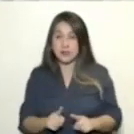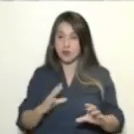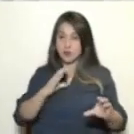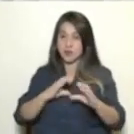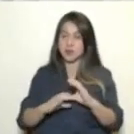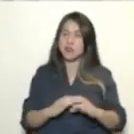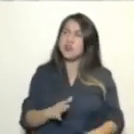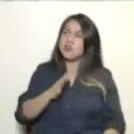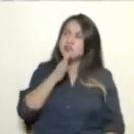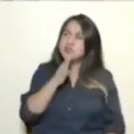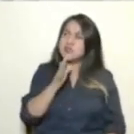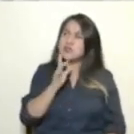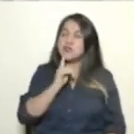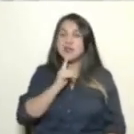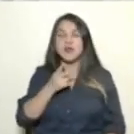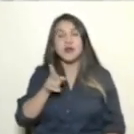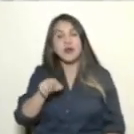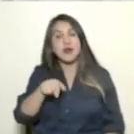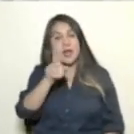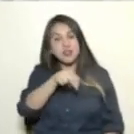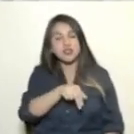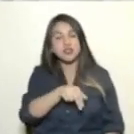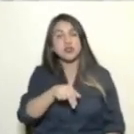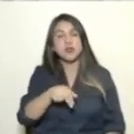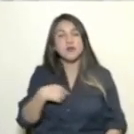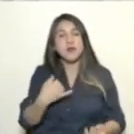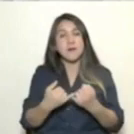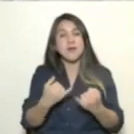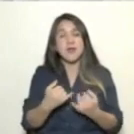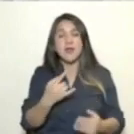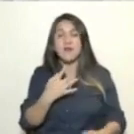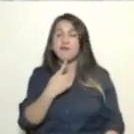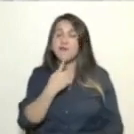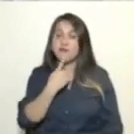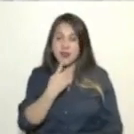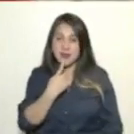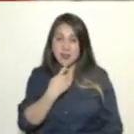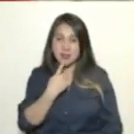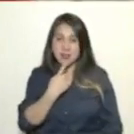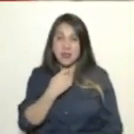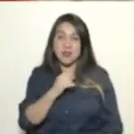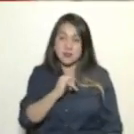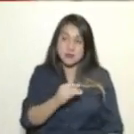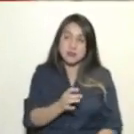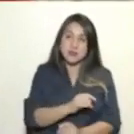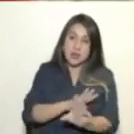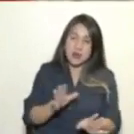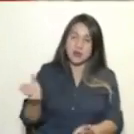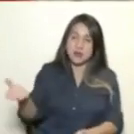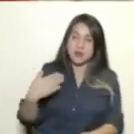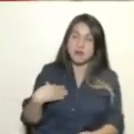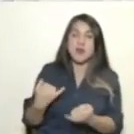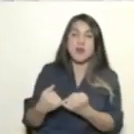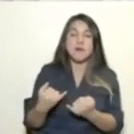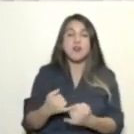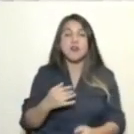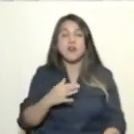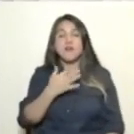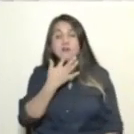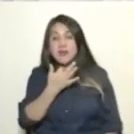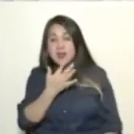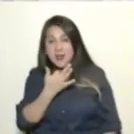No sé si tienen razón los amigos finlandeses. Claro, finlandeses tenían que ser. Porque los amigos